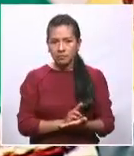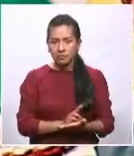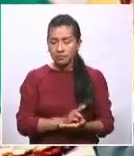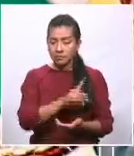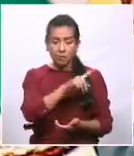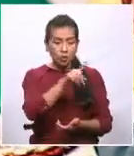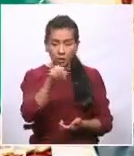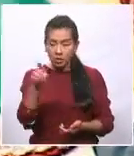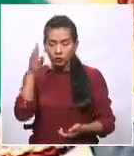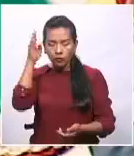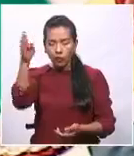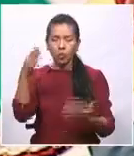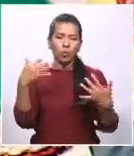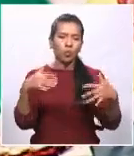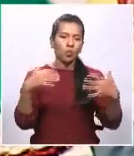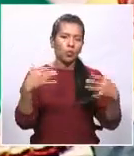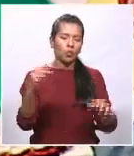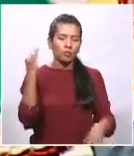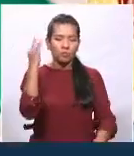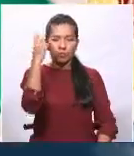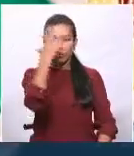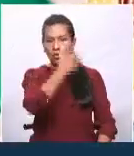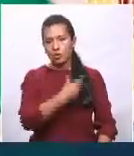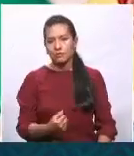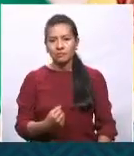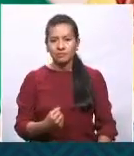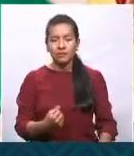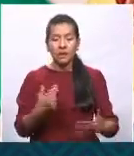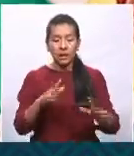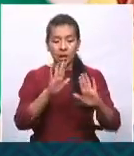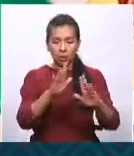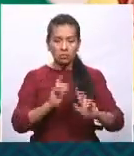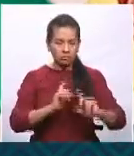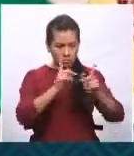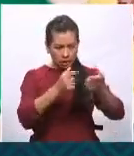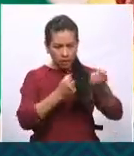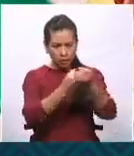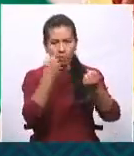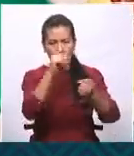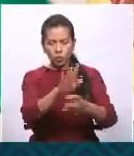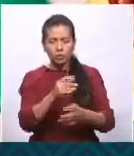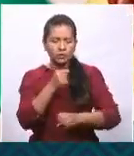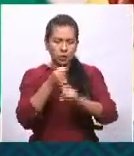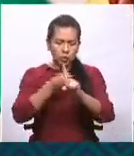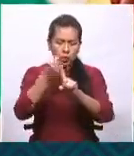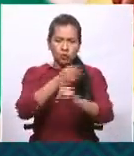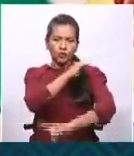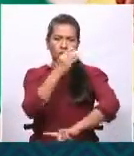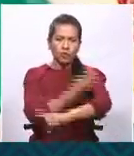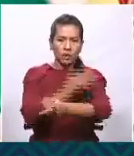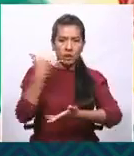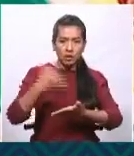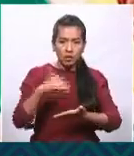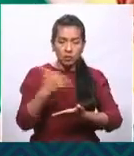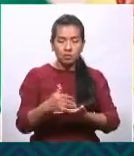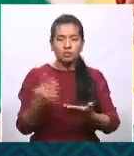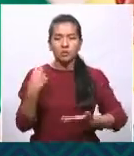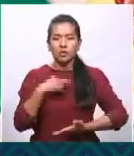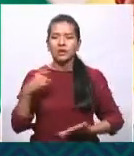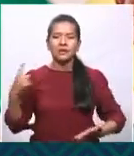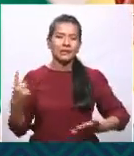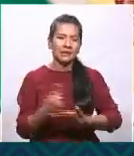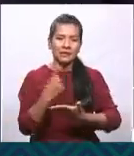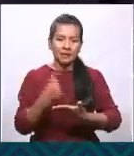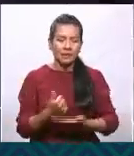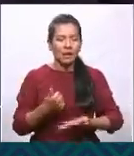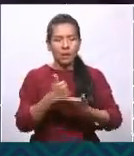un futuro brillante, porque el premio al esfuerzo, a la dedicación del estudio, siempre va a estar compensado